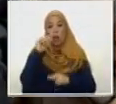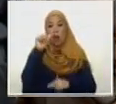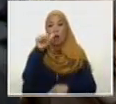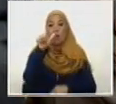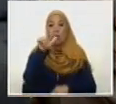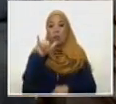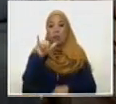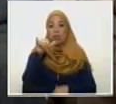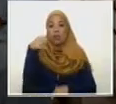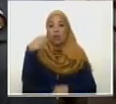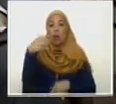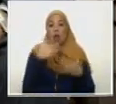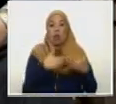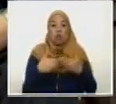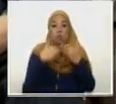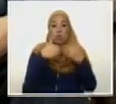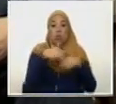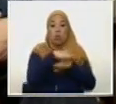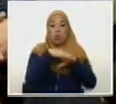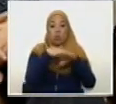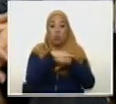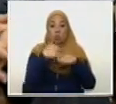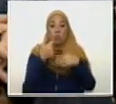a la Alí antiimperialista,